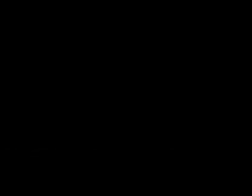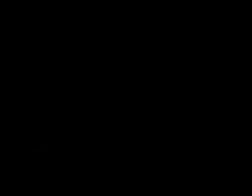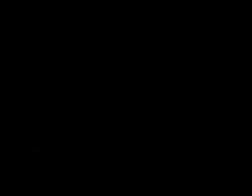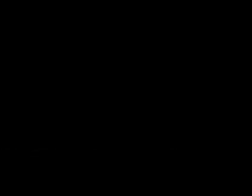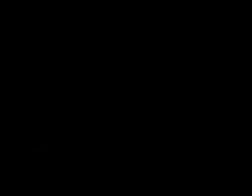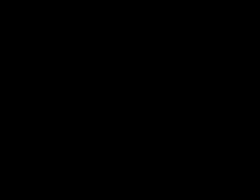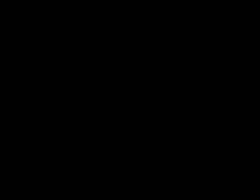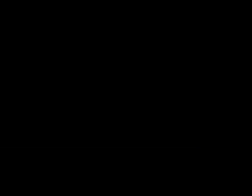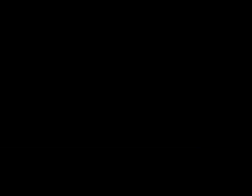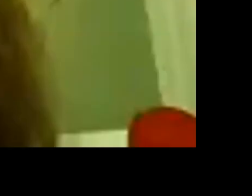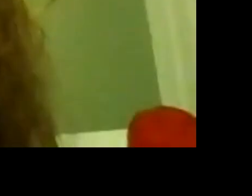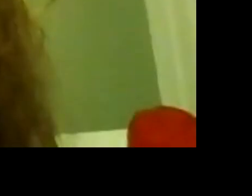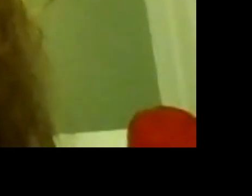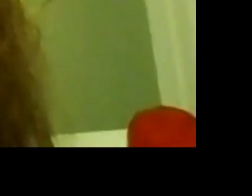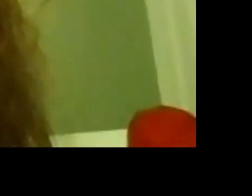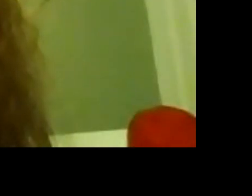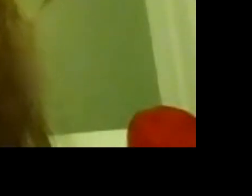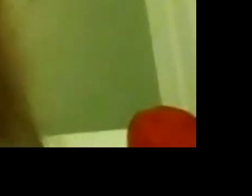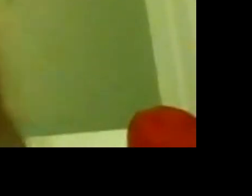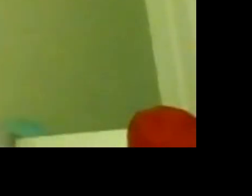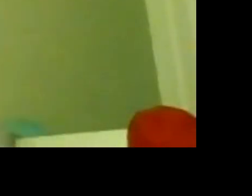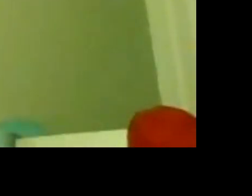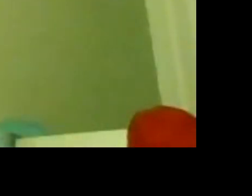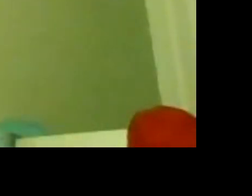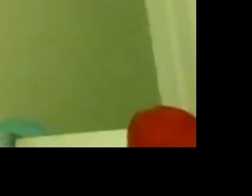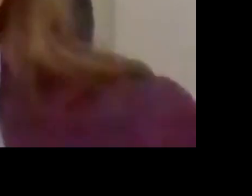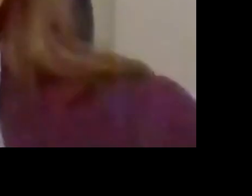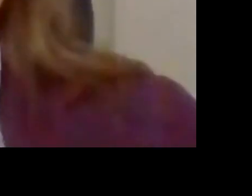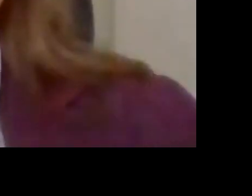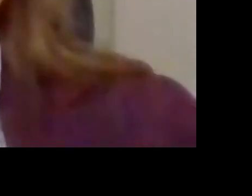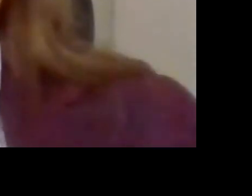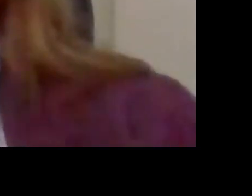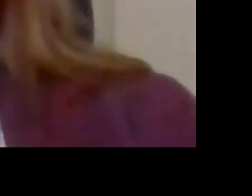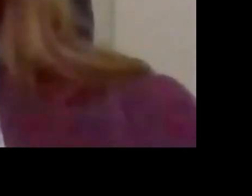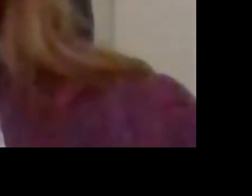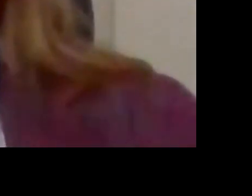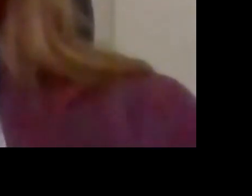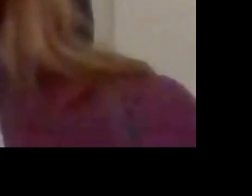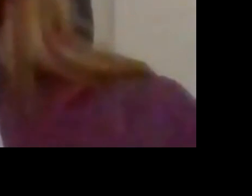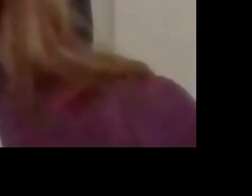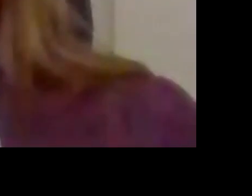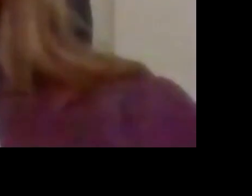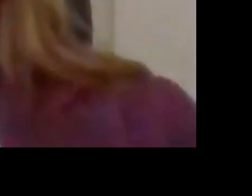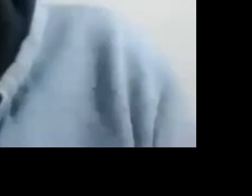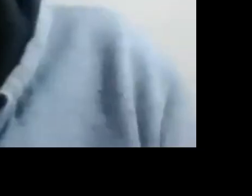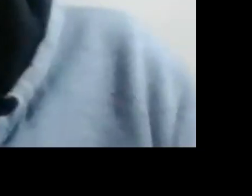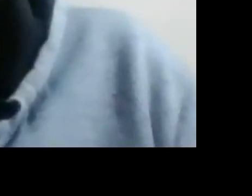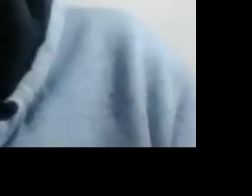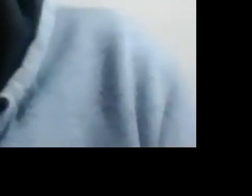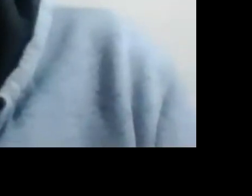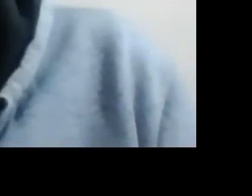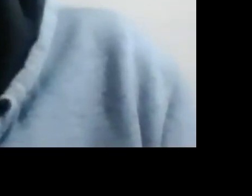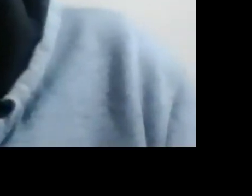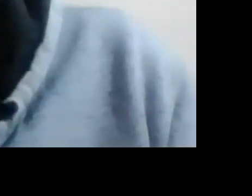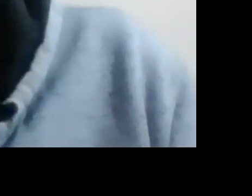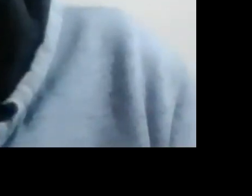sí. A ver, ahí sí lo habilito. ¿Ahora? Sí, ahora sí. Una pregunta, porque yo estuve leyendo bastante, no